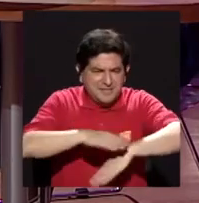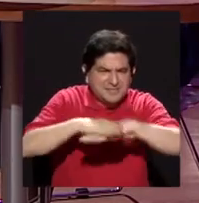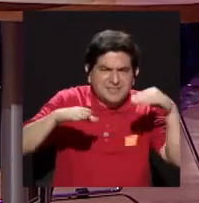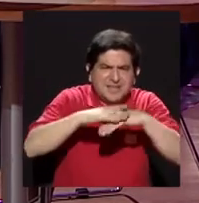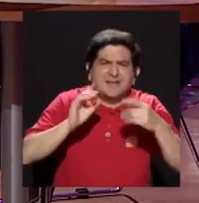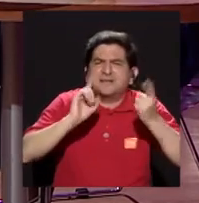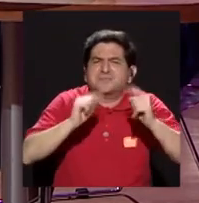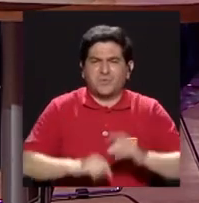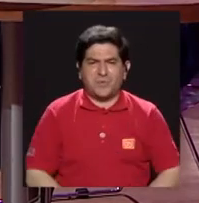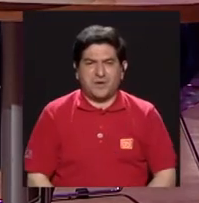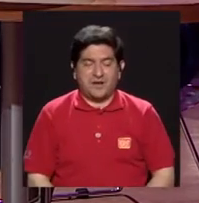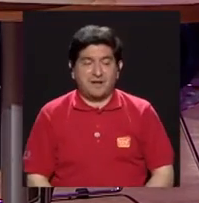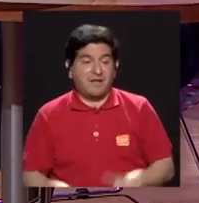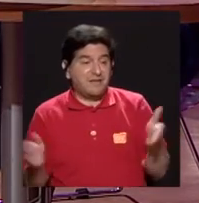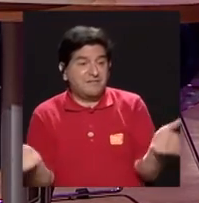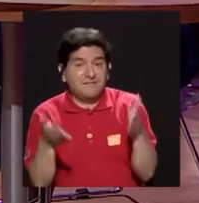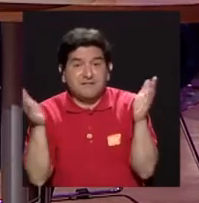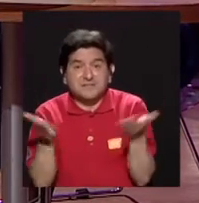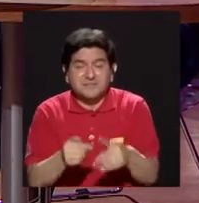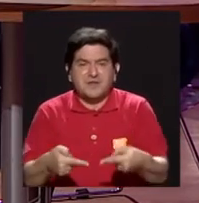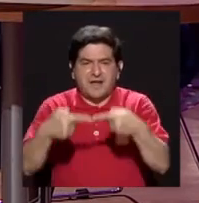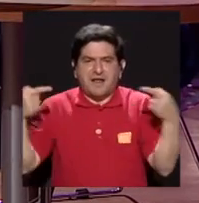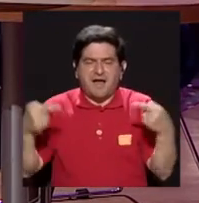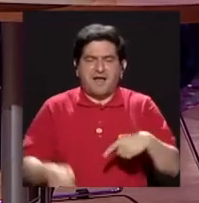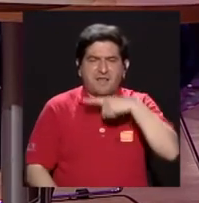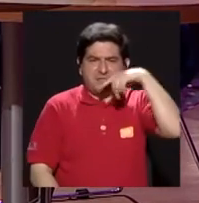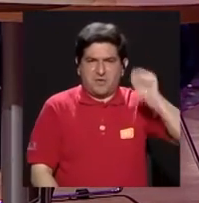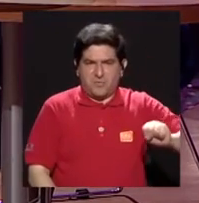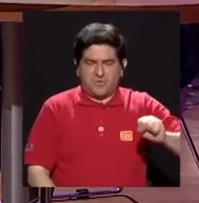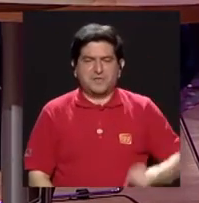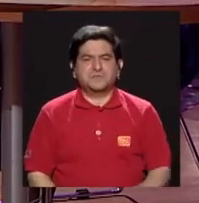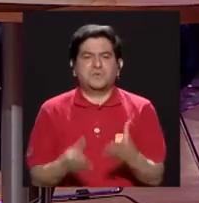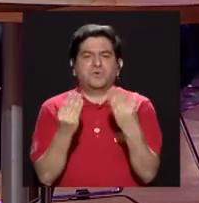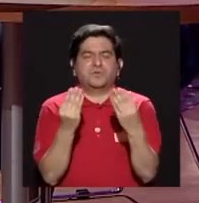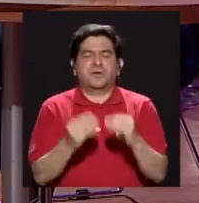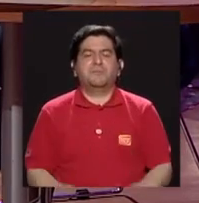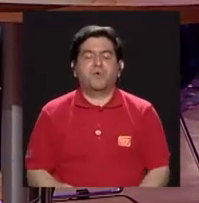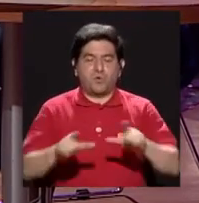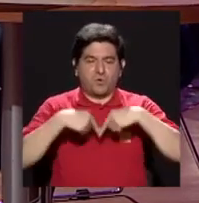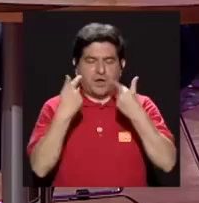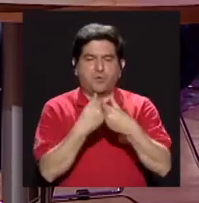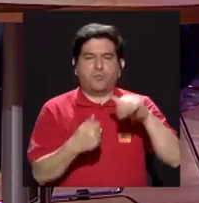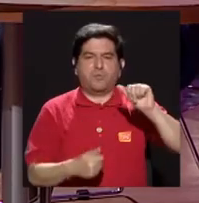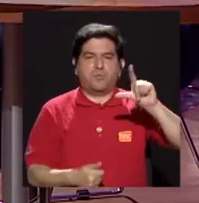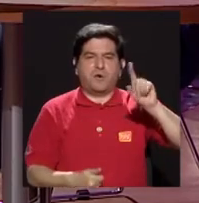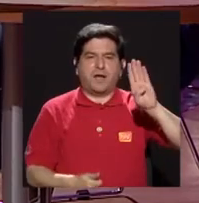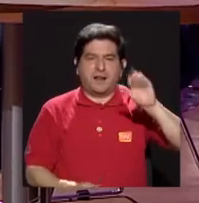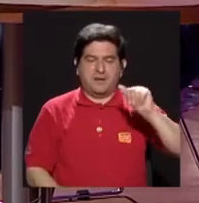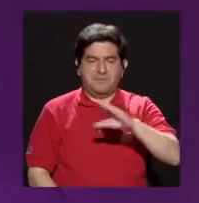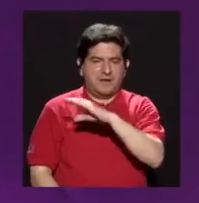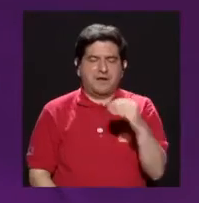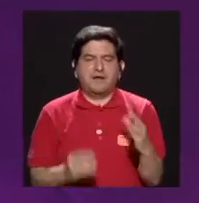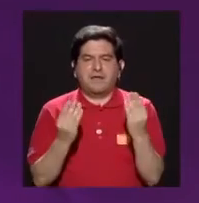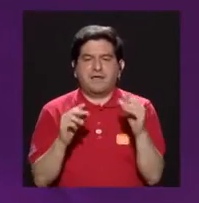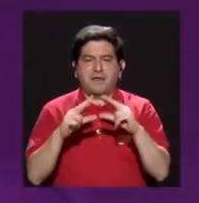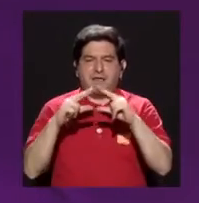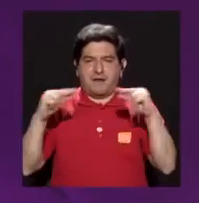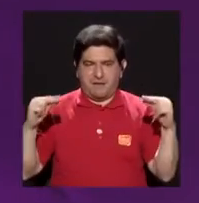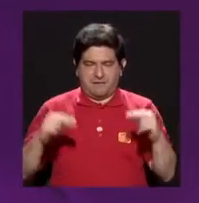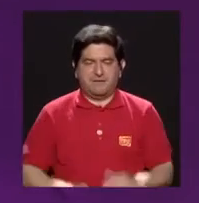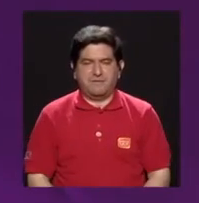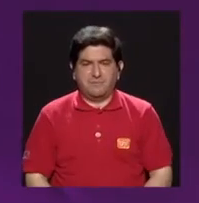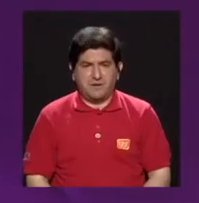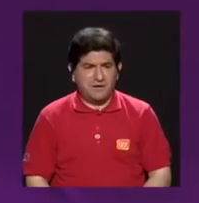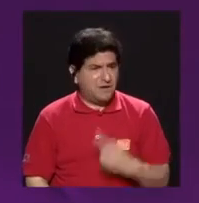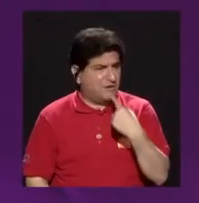ya inmediatamente fomentar también, ¿verdad?, el anticomunismo, el miedo al ALBA, el miedo a Nicaragua, ¿verdad? Y no es que uno diga que la relación